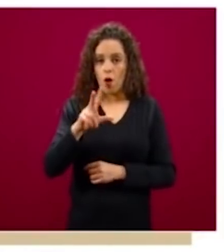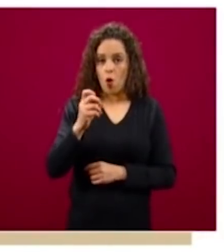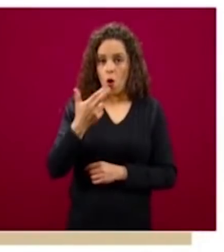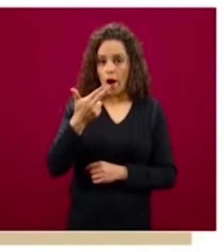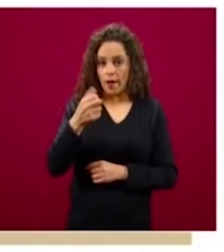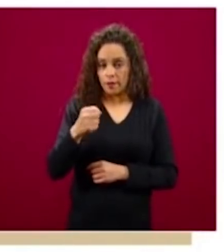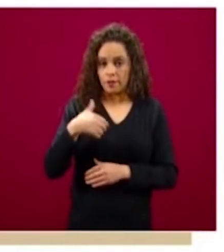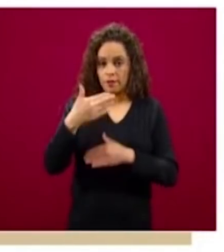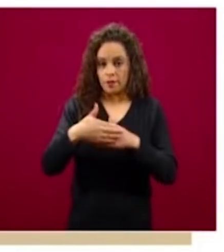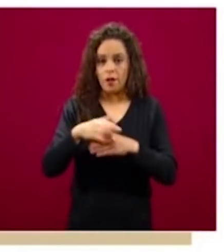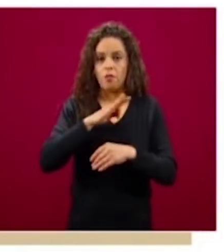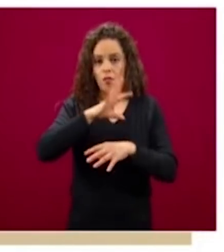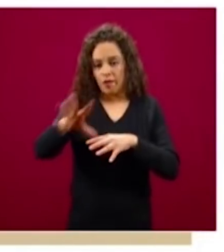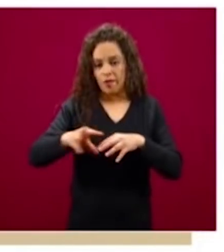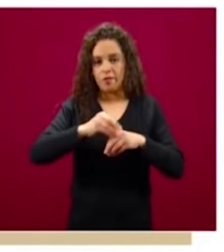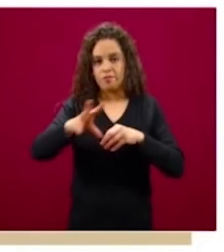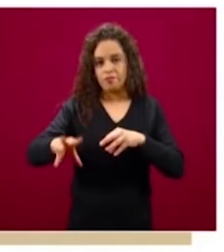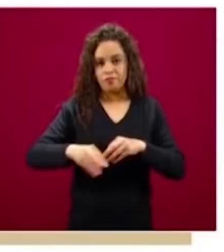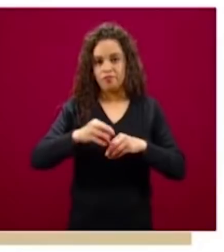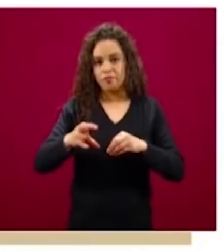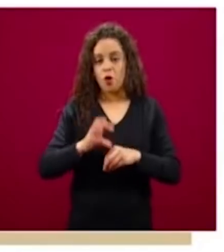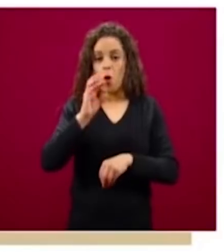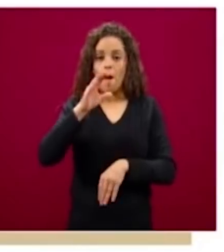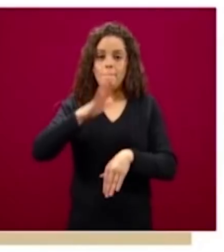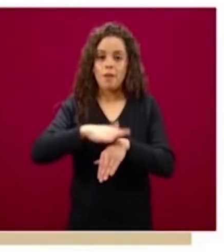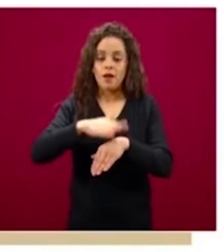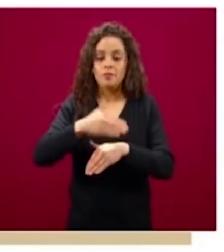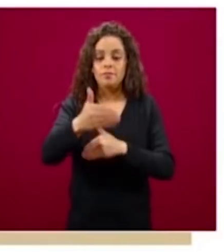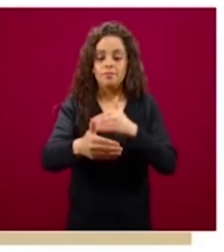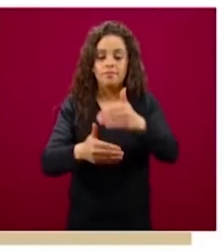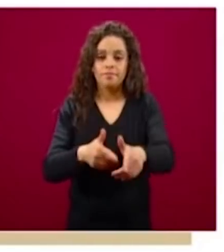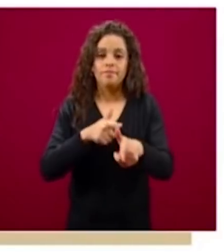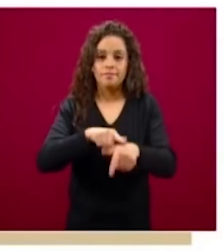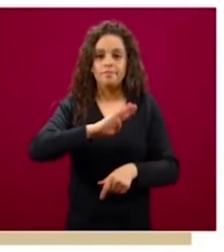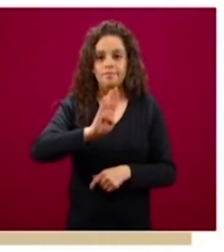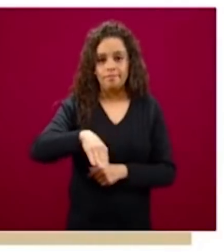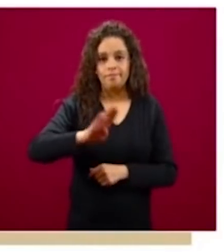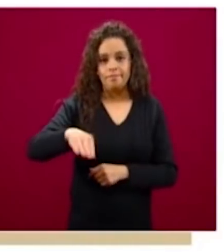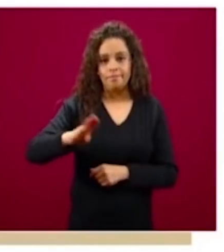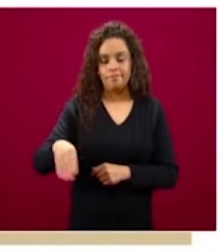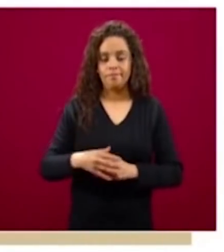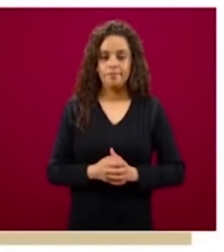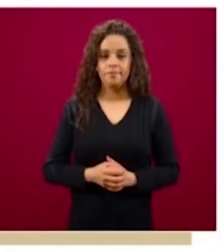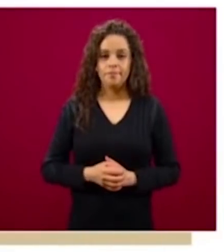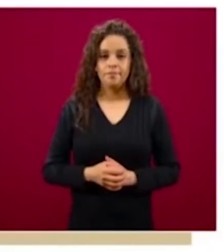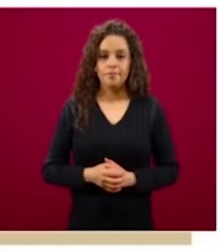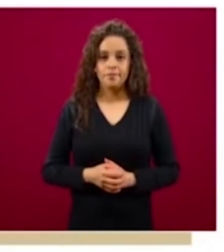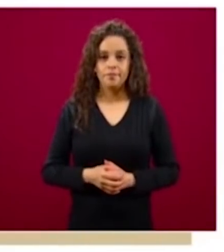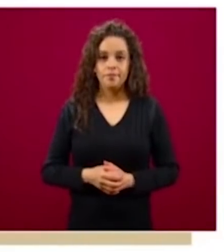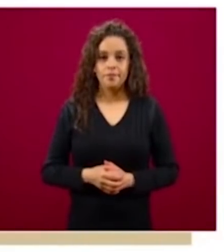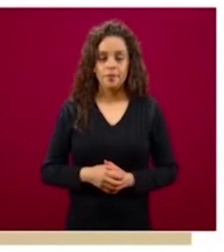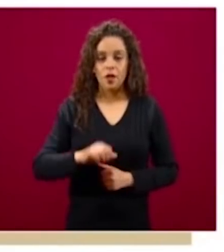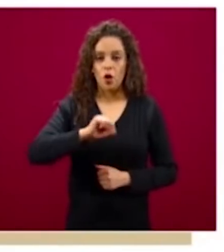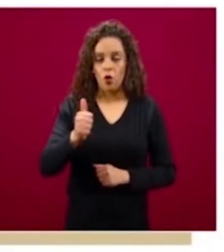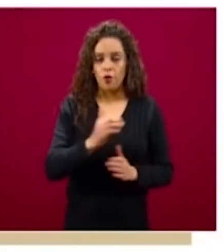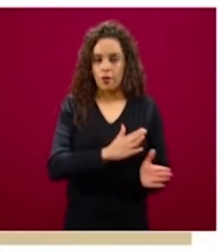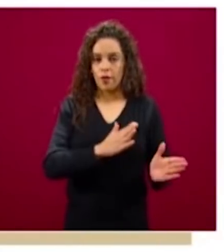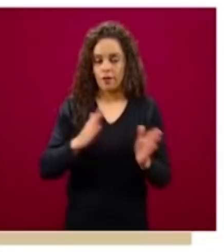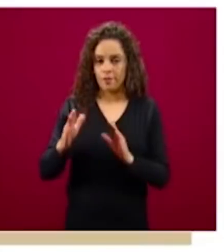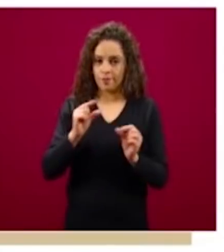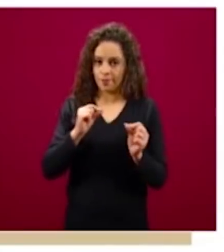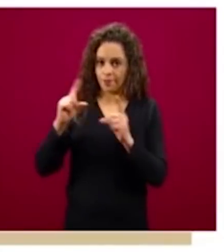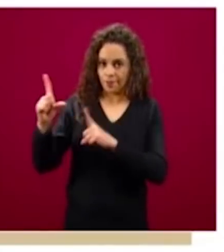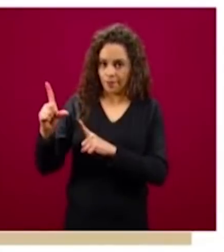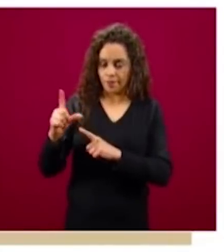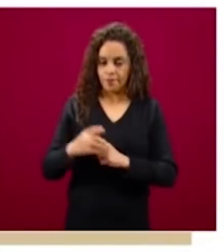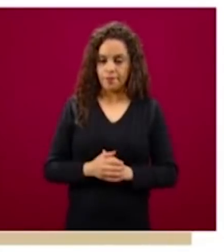horas, más las que pudieran ir todavía ocurriendo en los siguientes días. Si vemos la siguiente diapositiva,